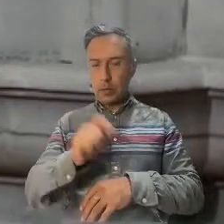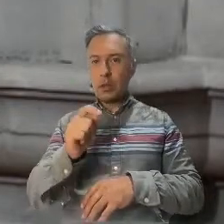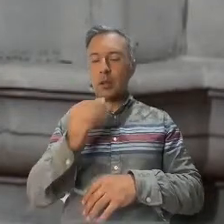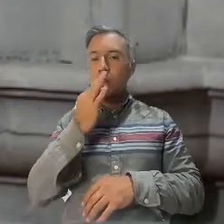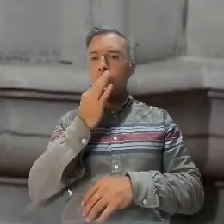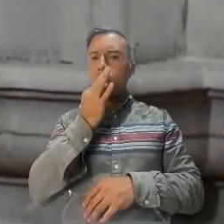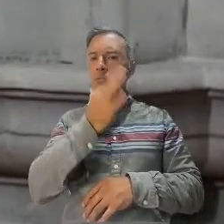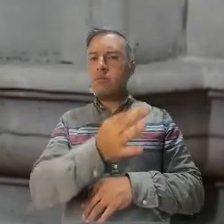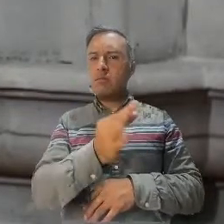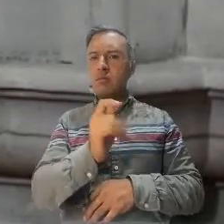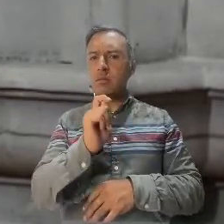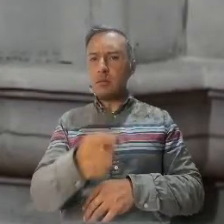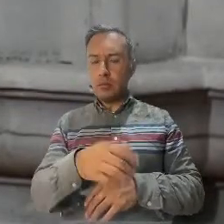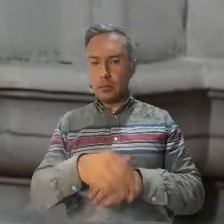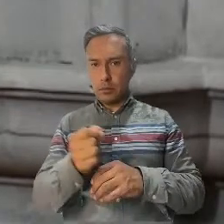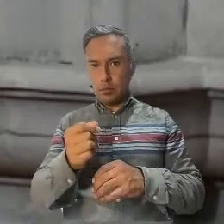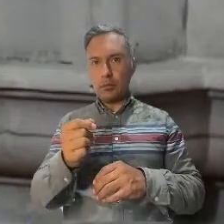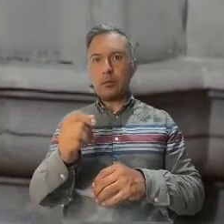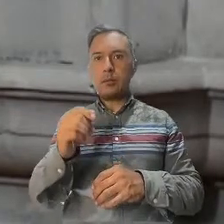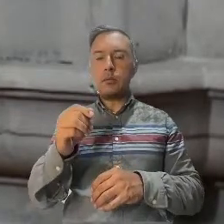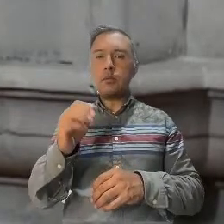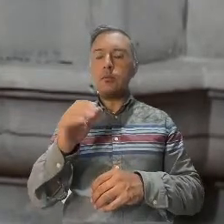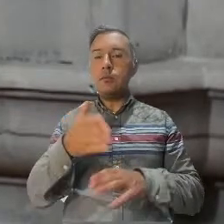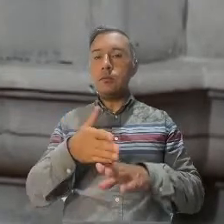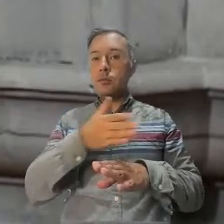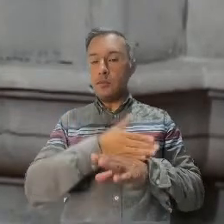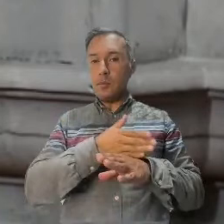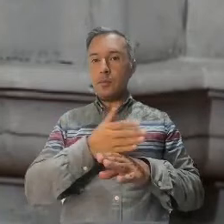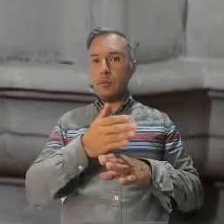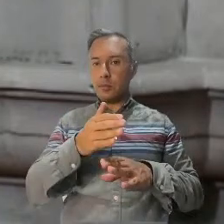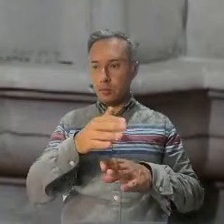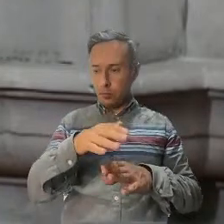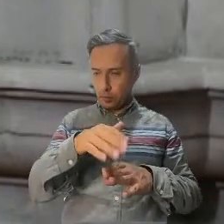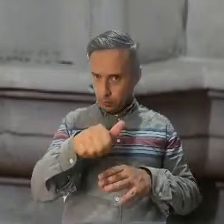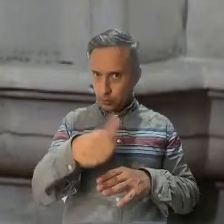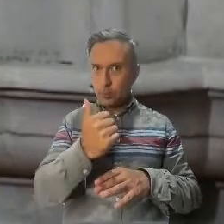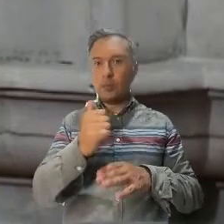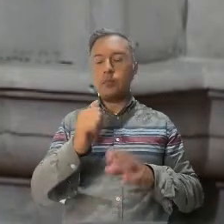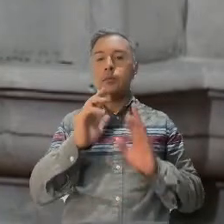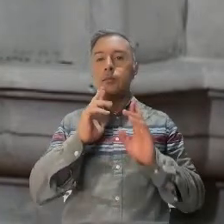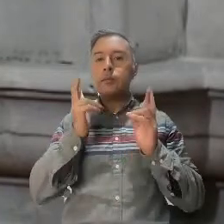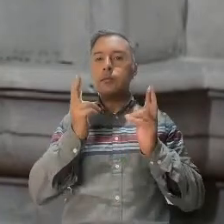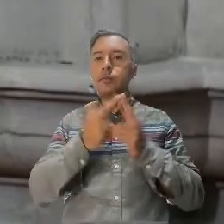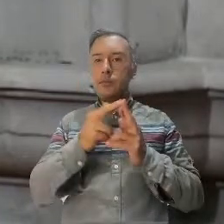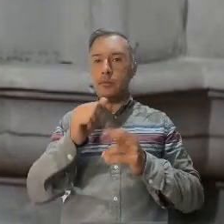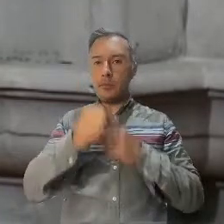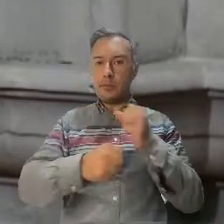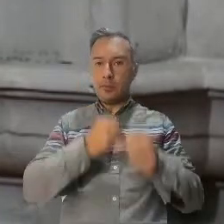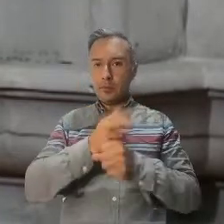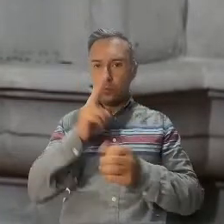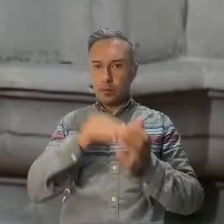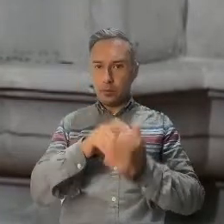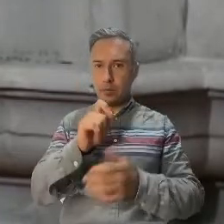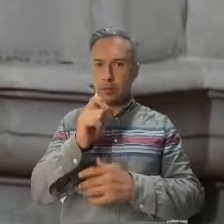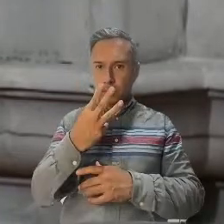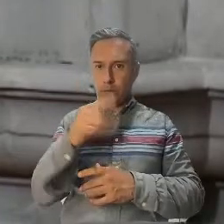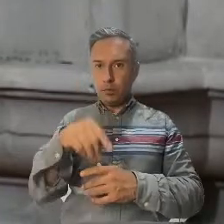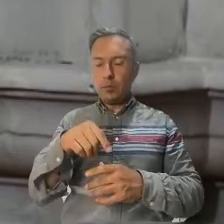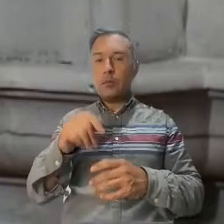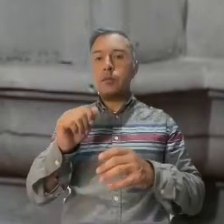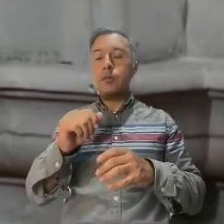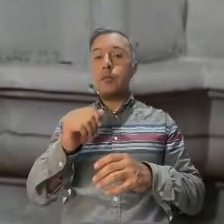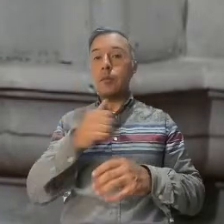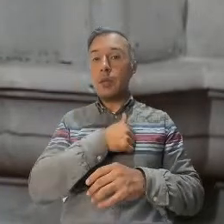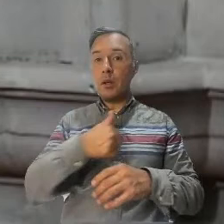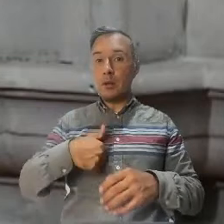que en la 11ª sesión extraordinaria de fecha 7 de abril del año 2023, el Ayuntamiento de Nezahualcóyotl